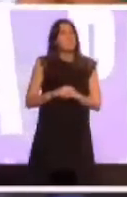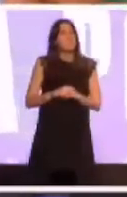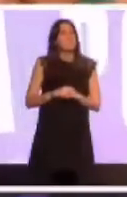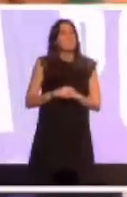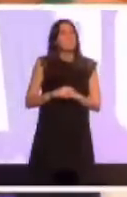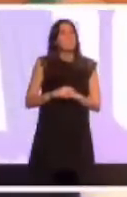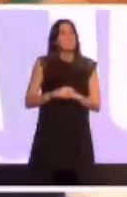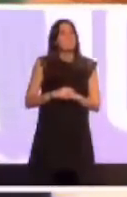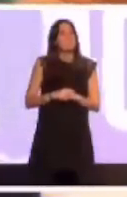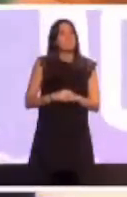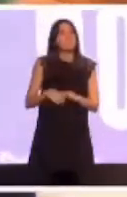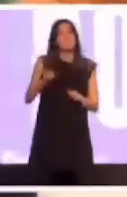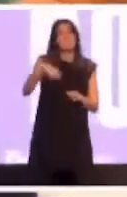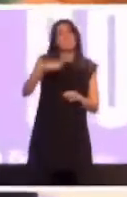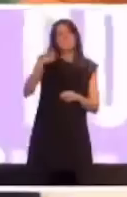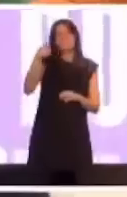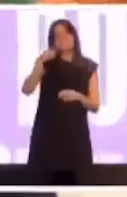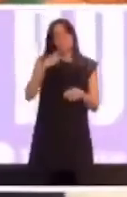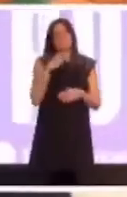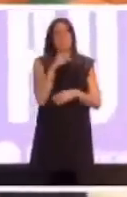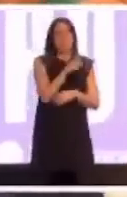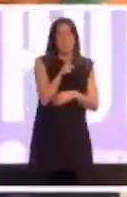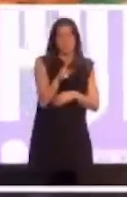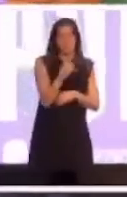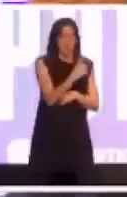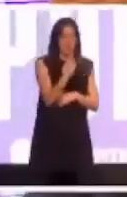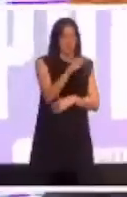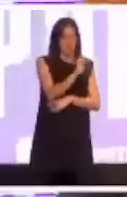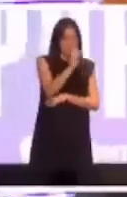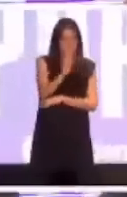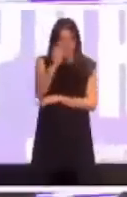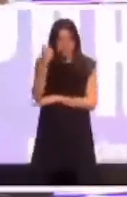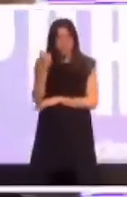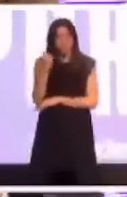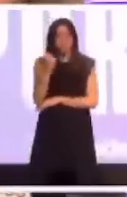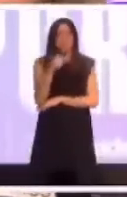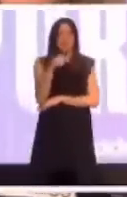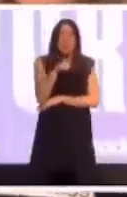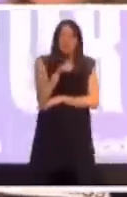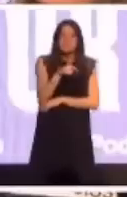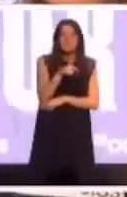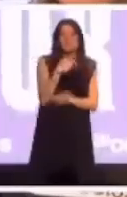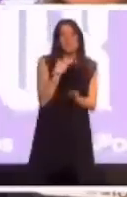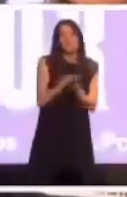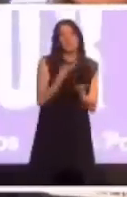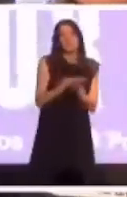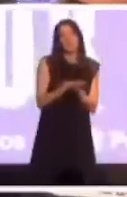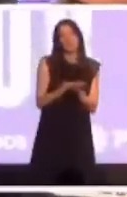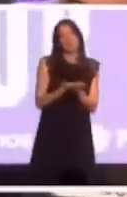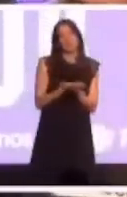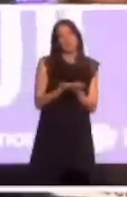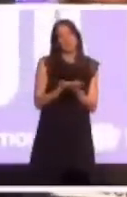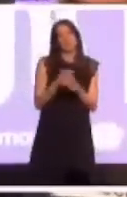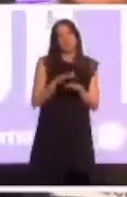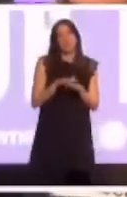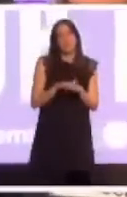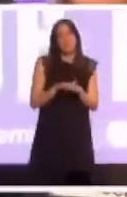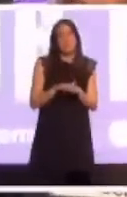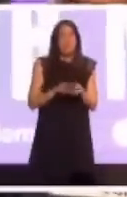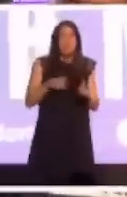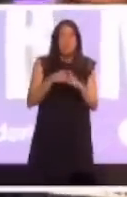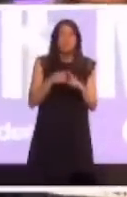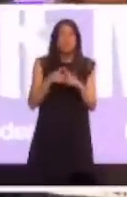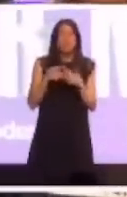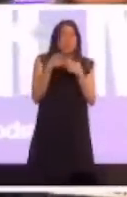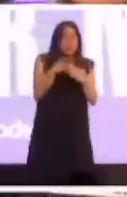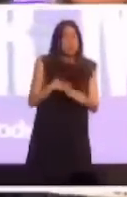cada derecho que conquistamos cada derecho que conquistamos es un argumento para pelear juntas más